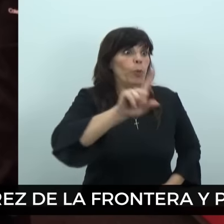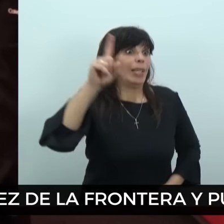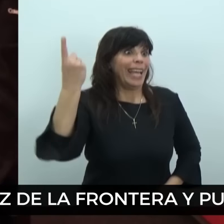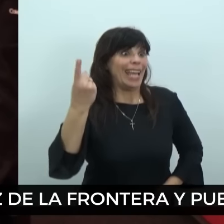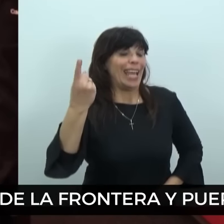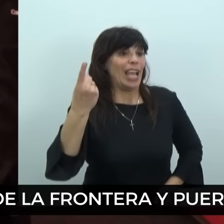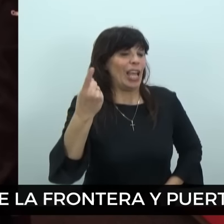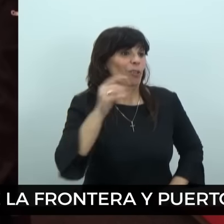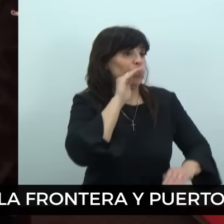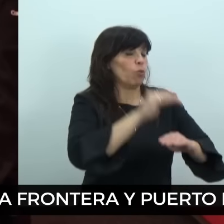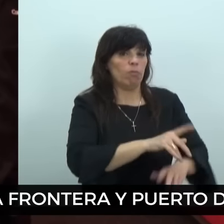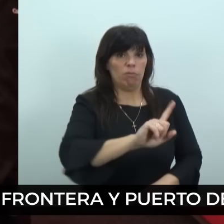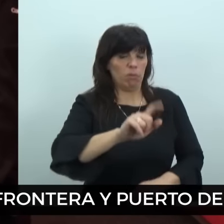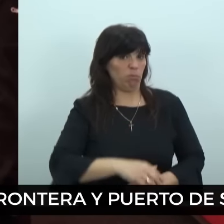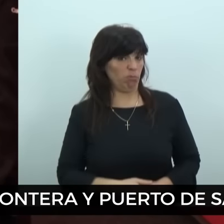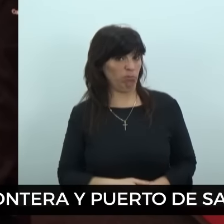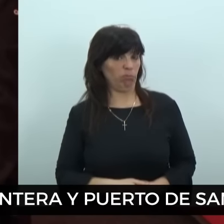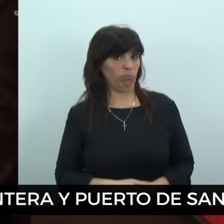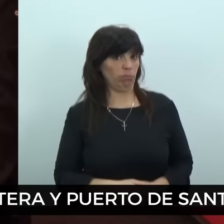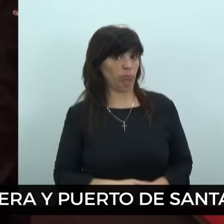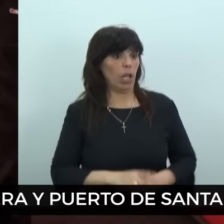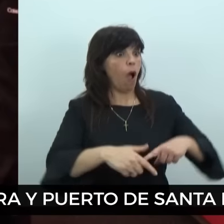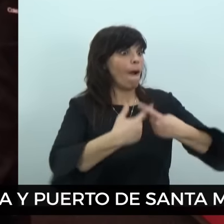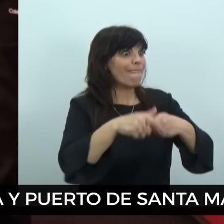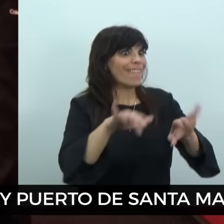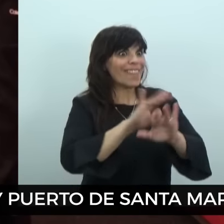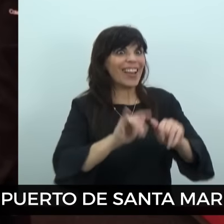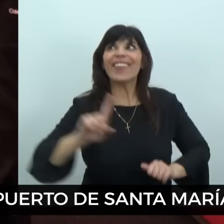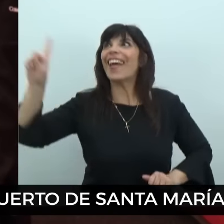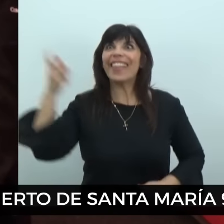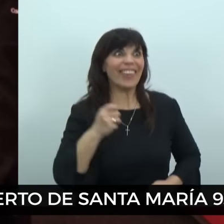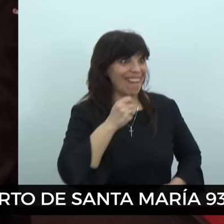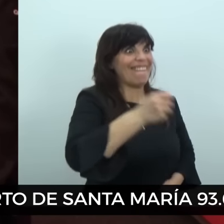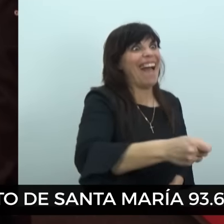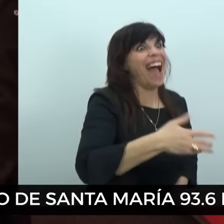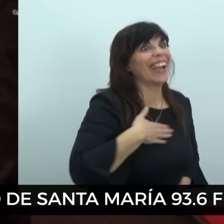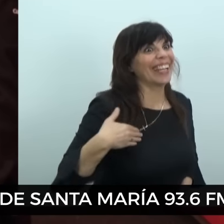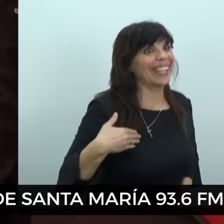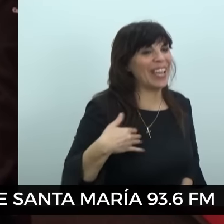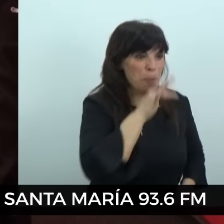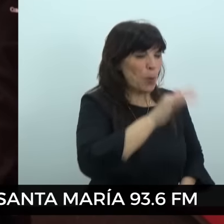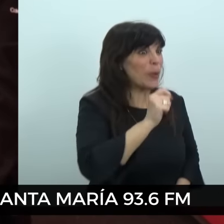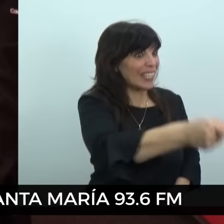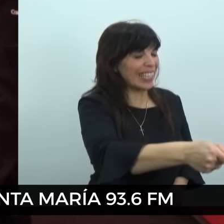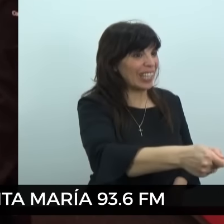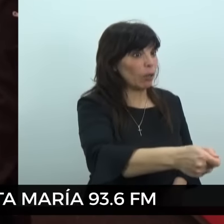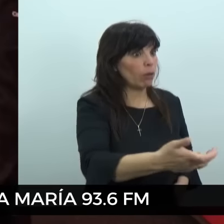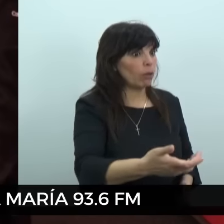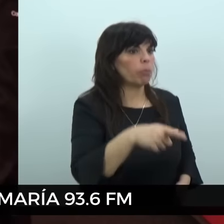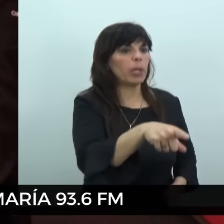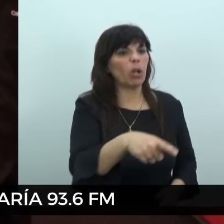Dios? ¿Me quieres tomar el pelo? Si el Señor quiso darte una familia feliz y te dio la promesa, entonces ¿por qué lo rompes